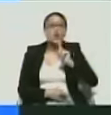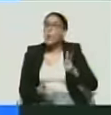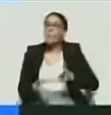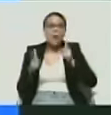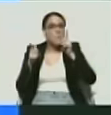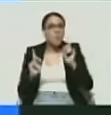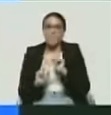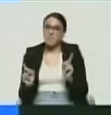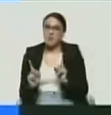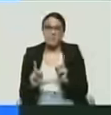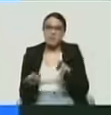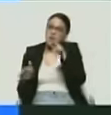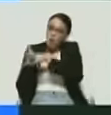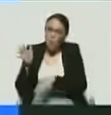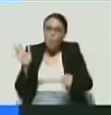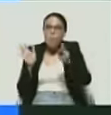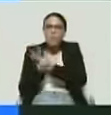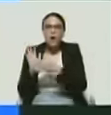a tolerar.